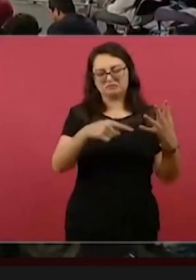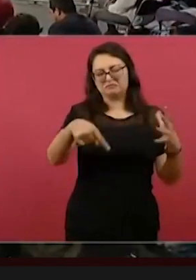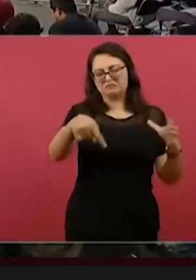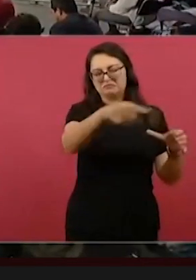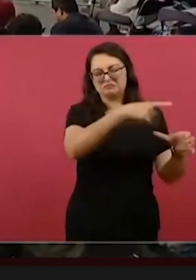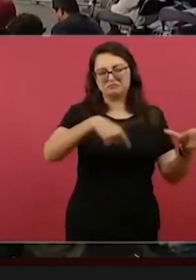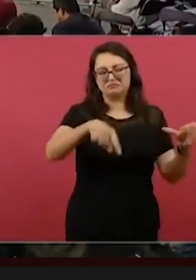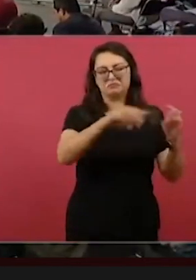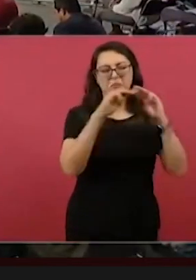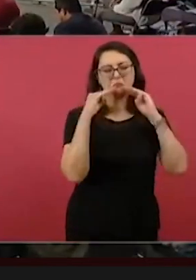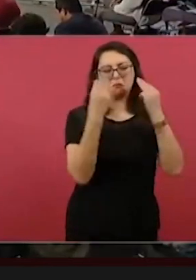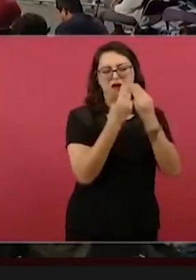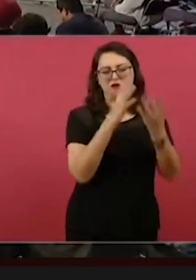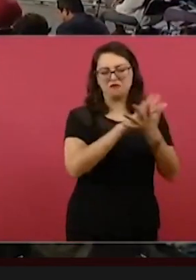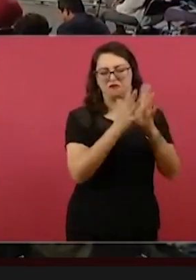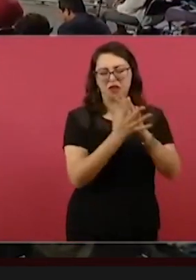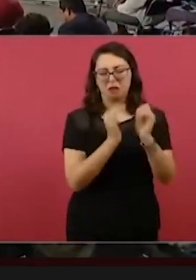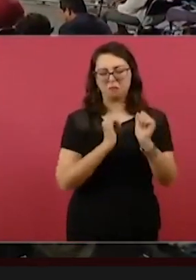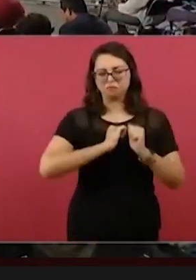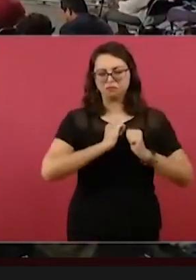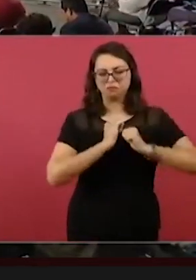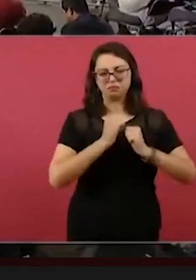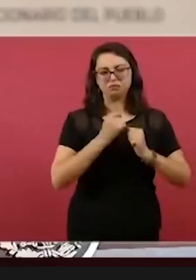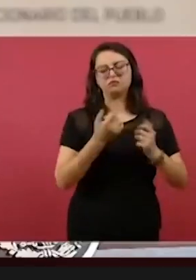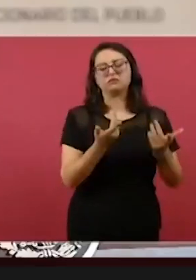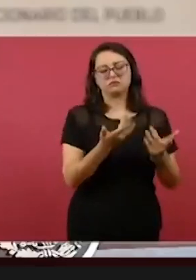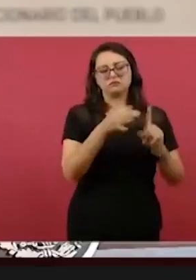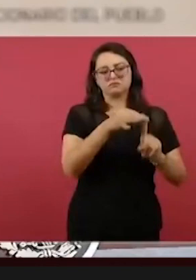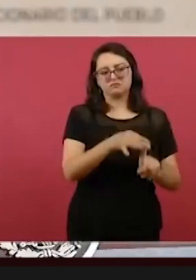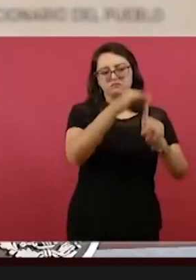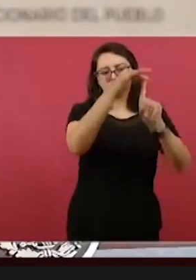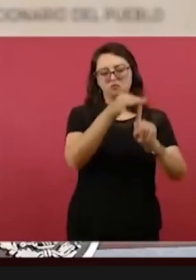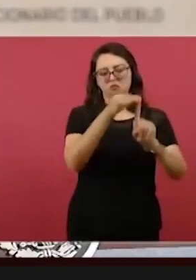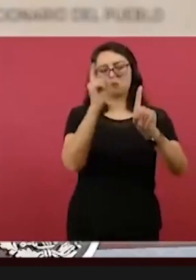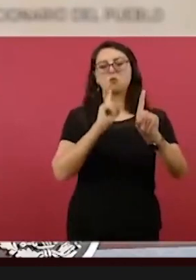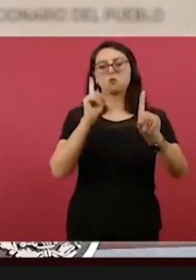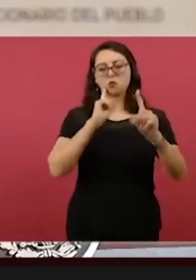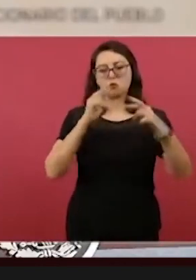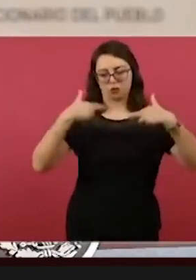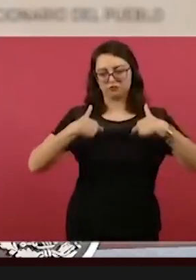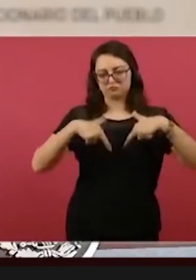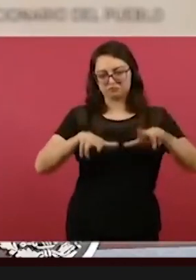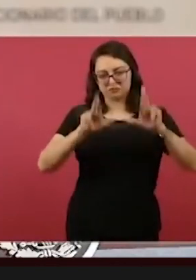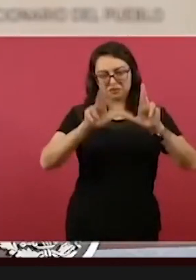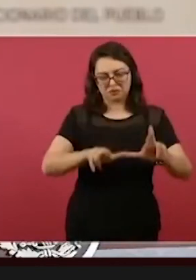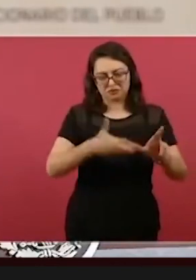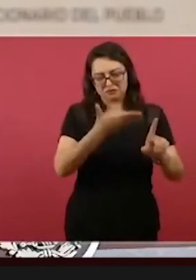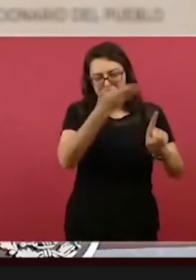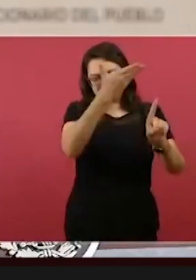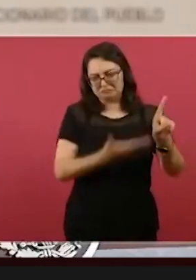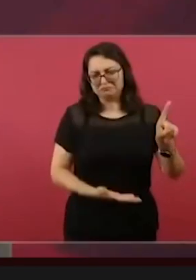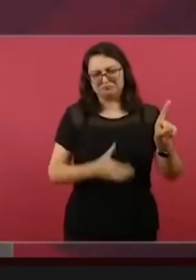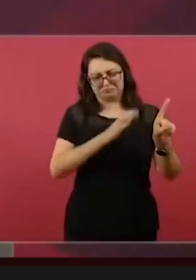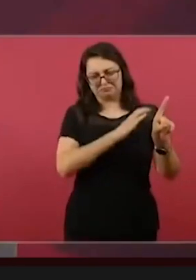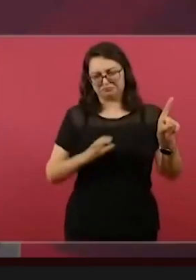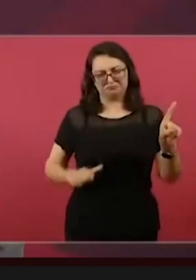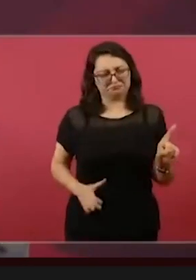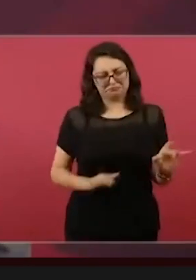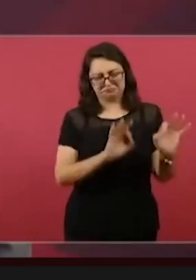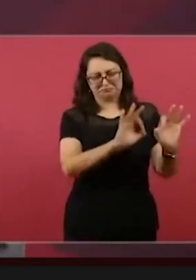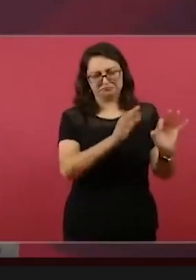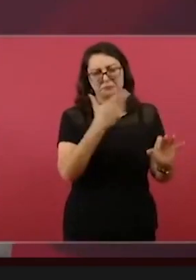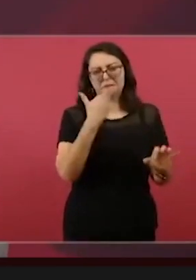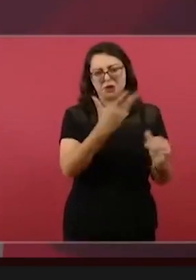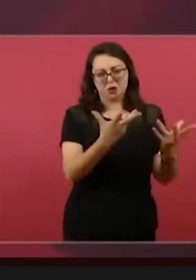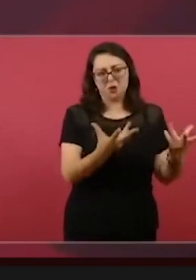con los otros datos lo que conllevaría es a decir que antes había más corrupción, lo que no beneficia al combate y polariza la opinión pública